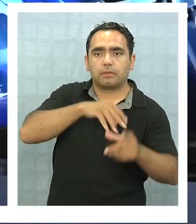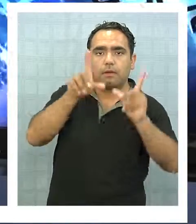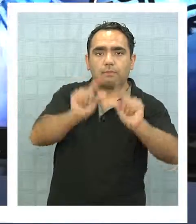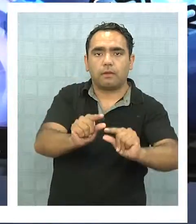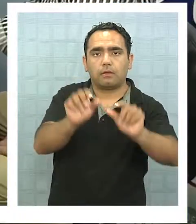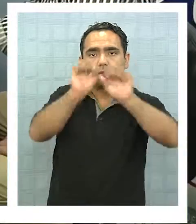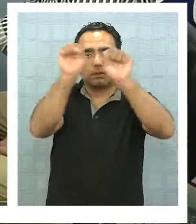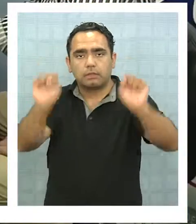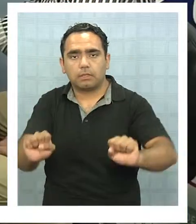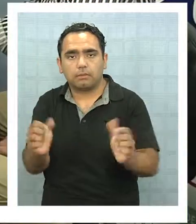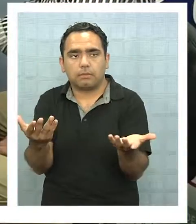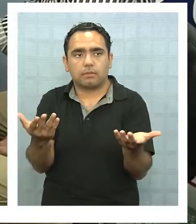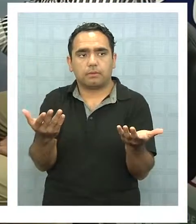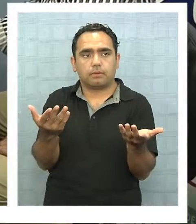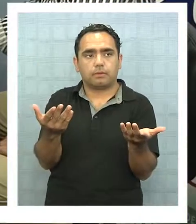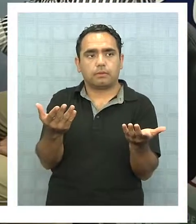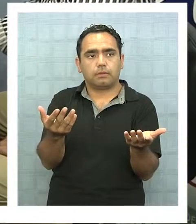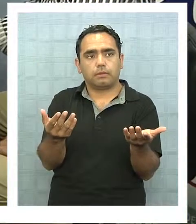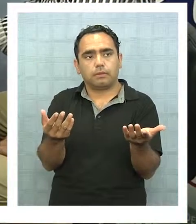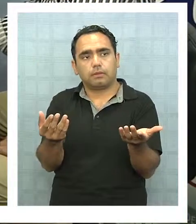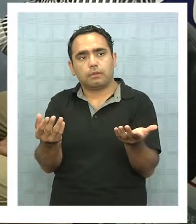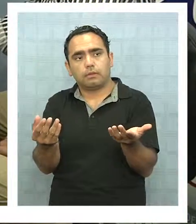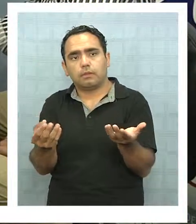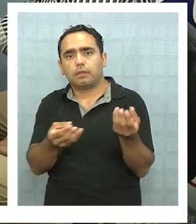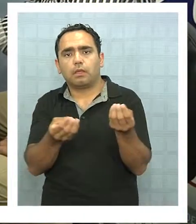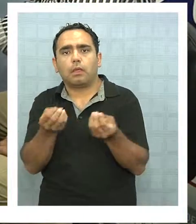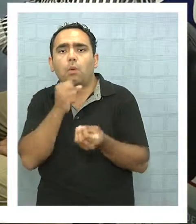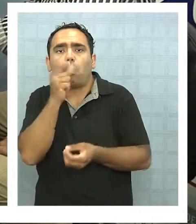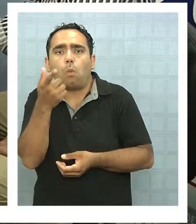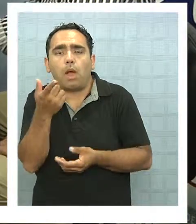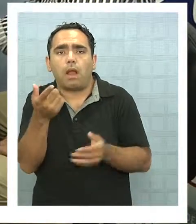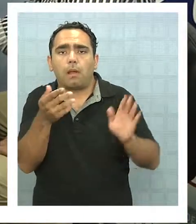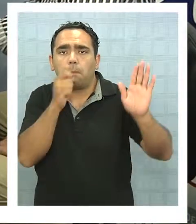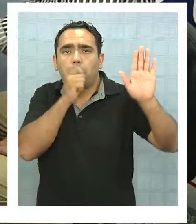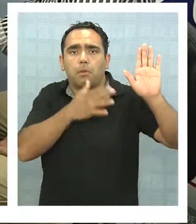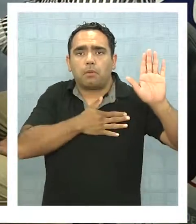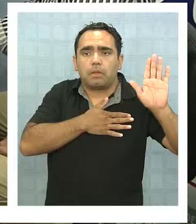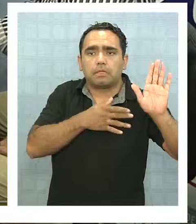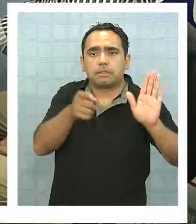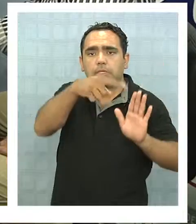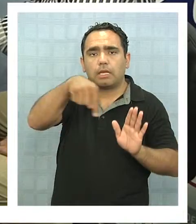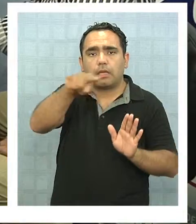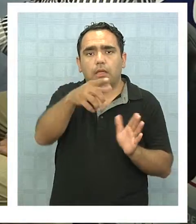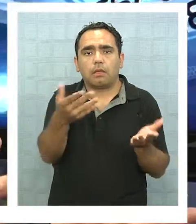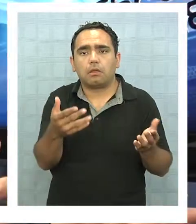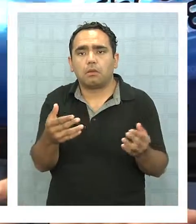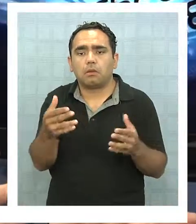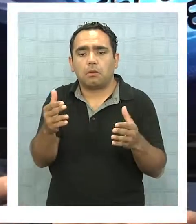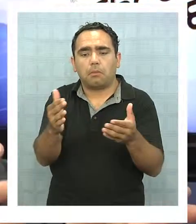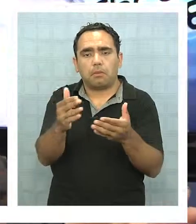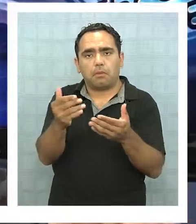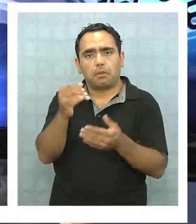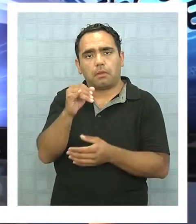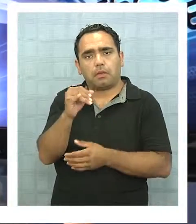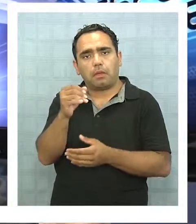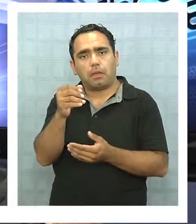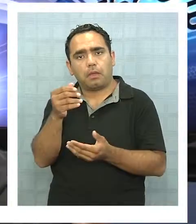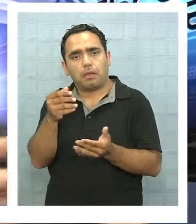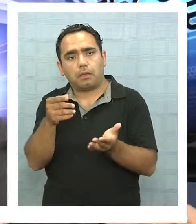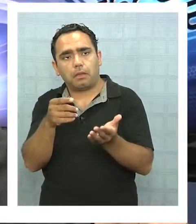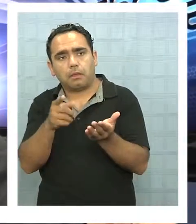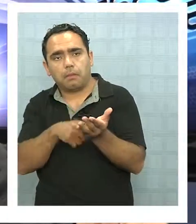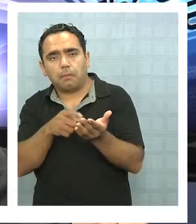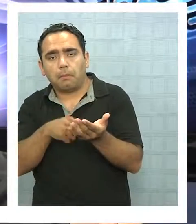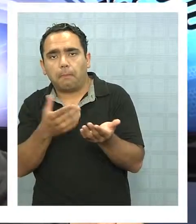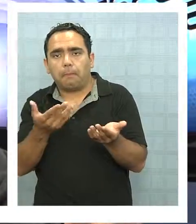del sistema. Y con base a qué promesa ellos se apropiaron de este impuesto. Con la promesa de